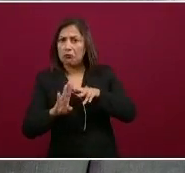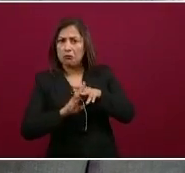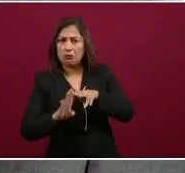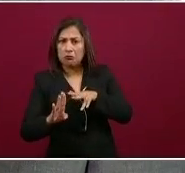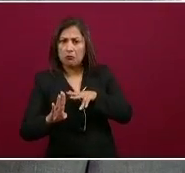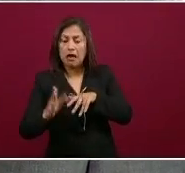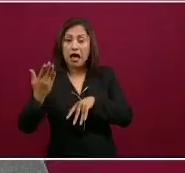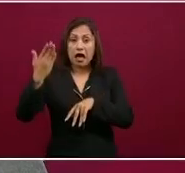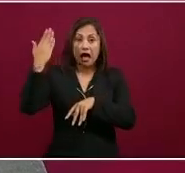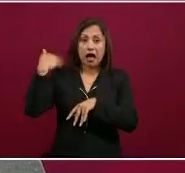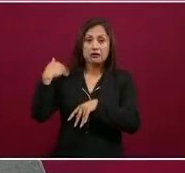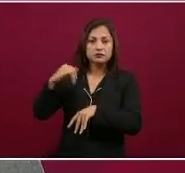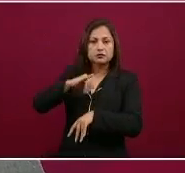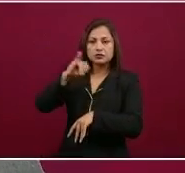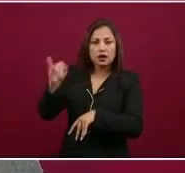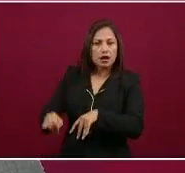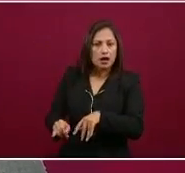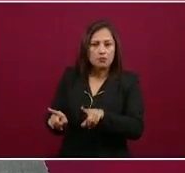hecho